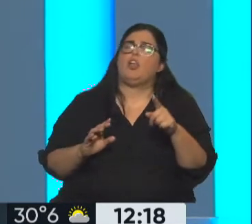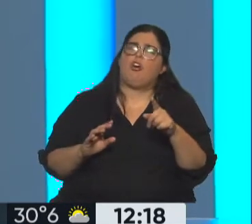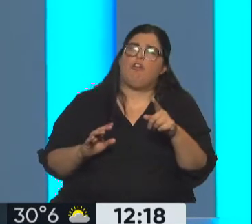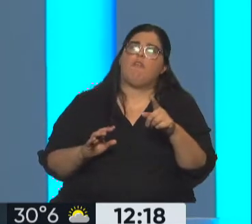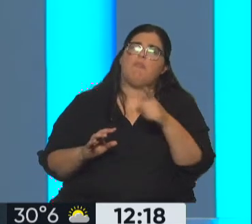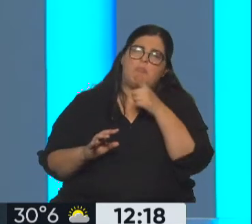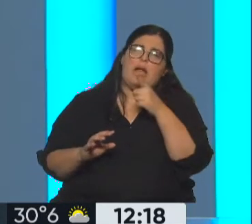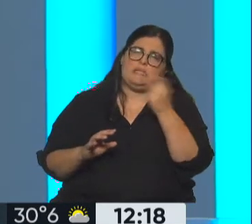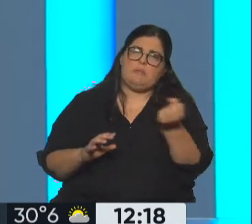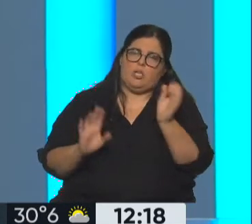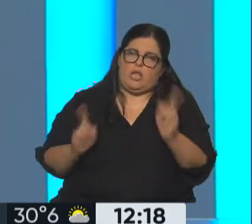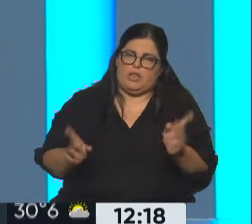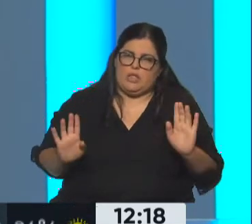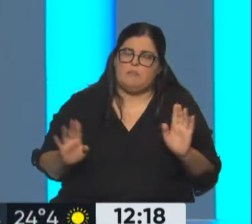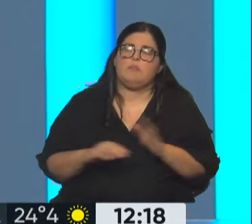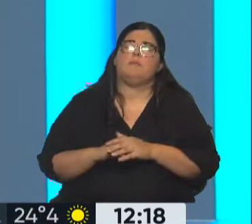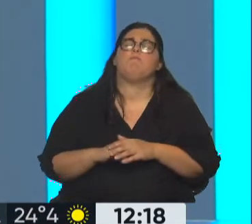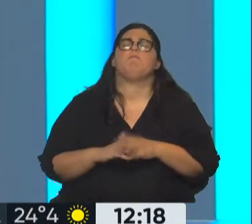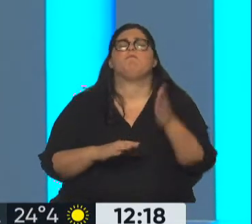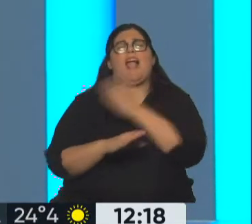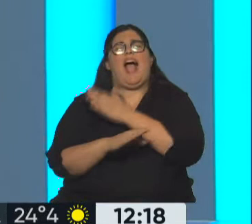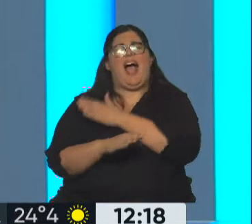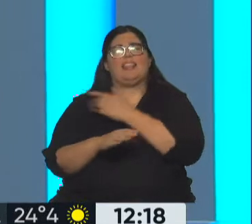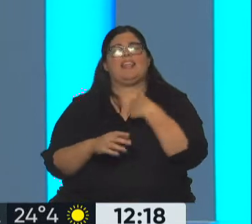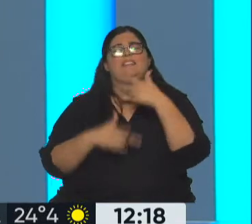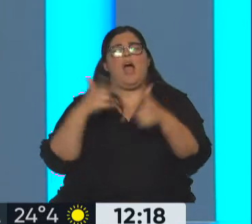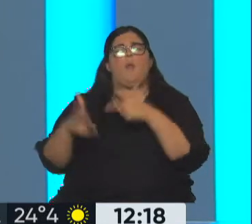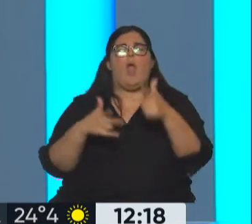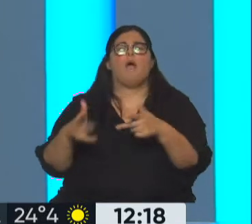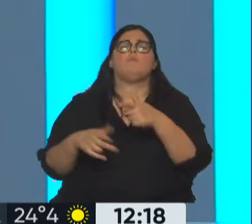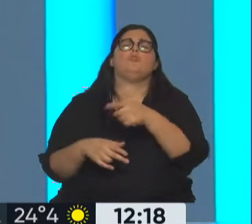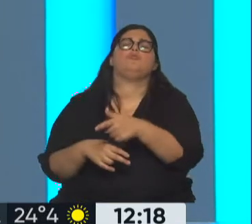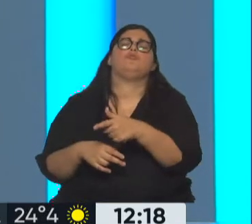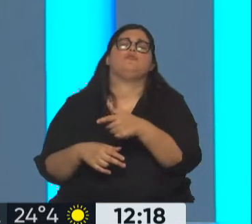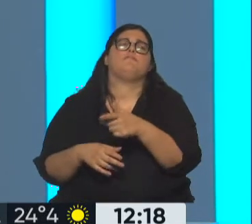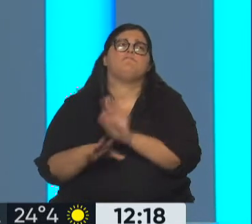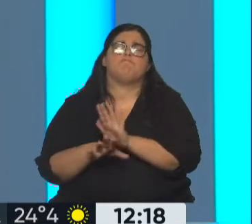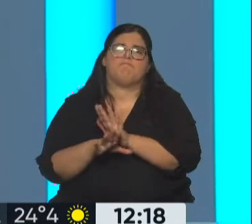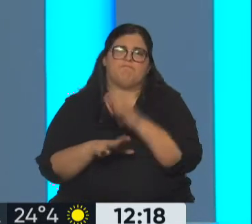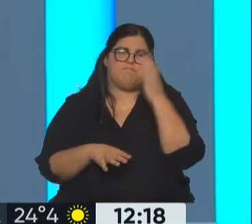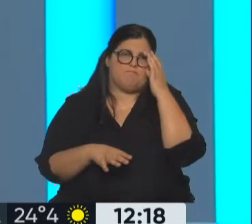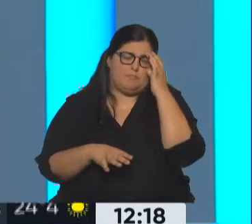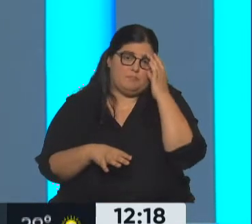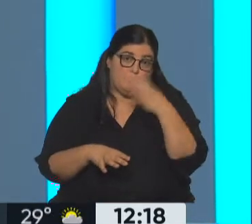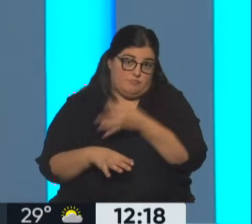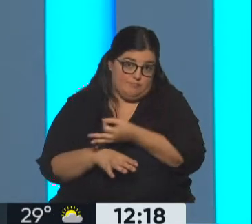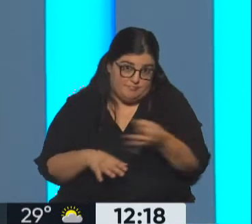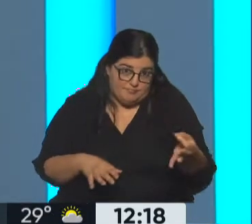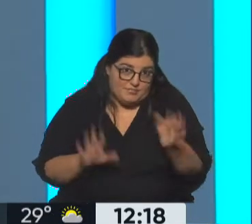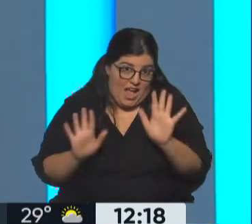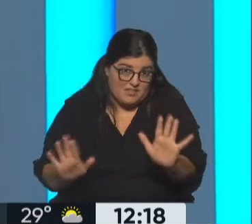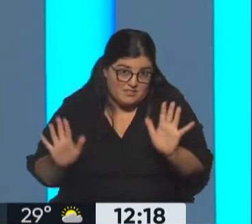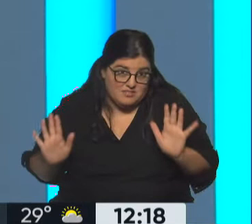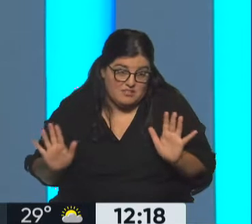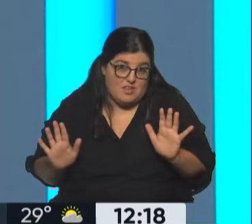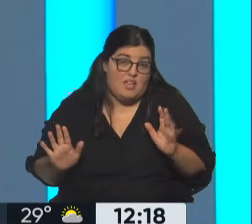medida es no menor, ¿no? Recién nosotros hablábamos de esta imposibilidad que de hecho es así, digamos, en el Parlamento no